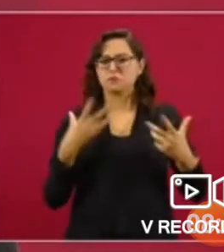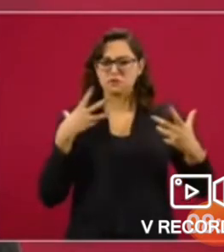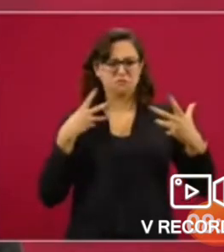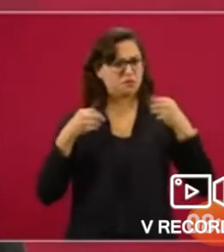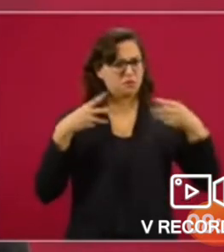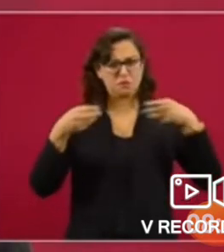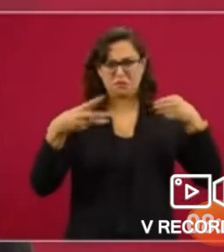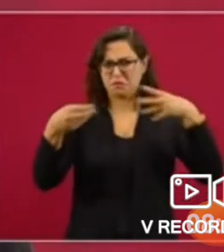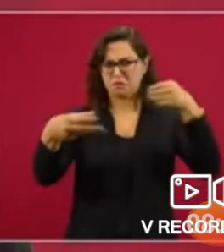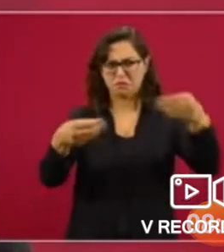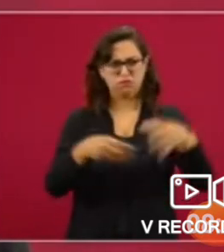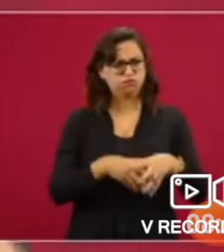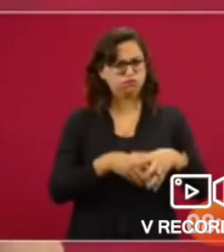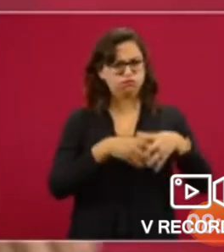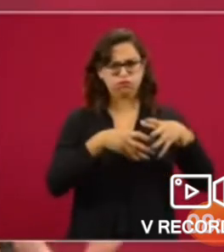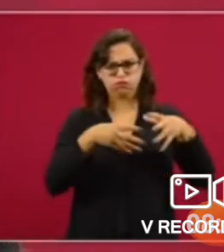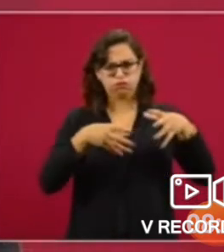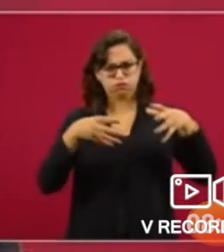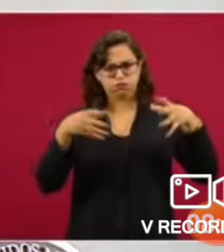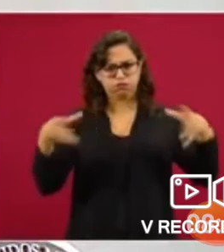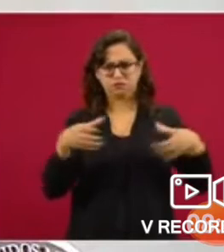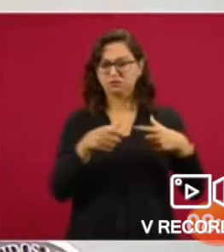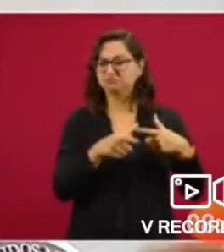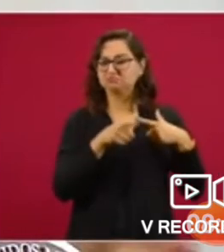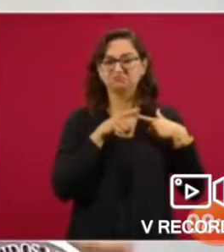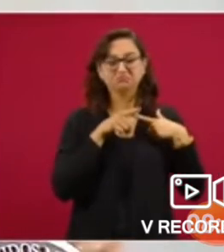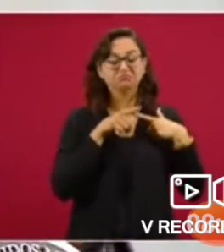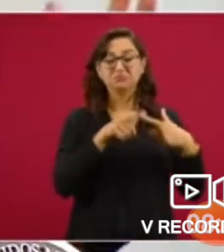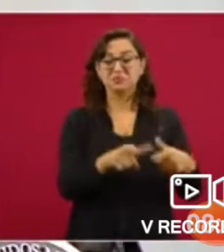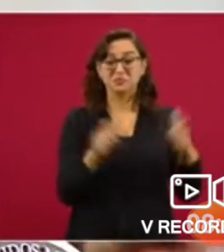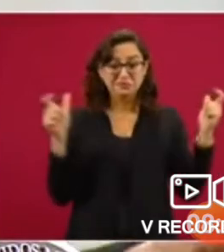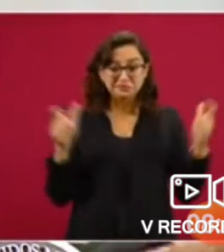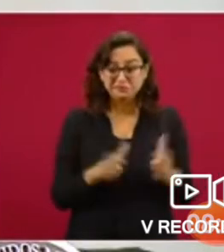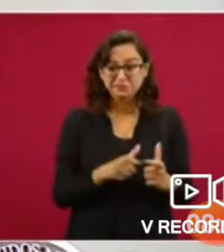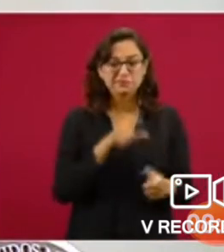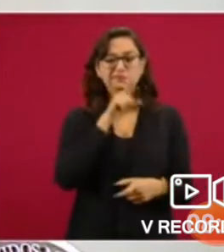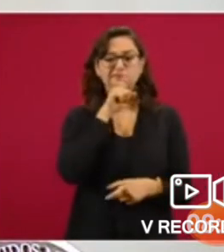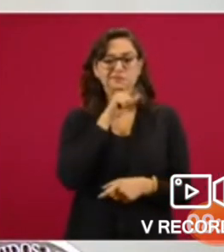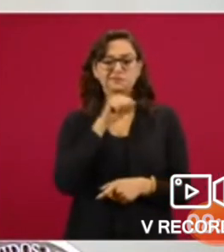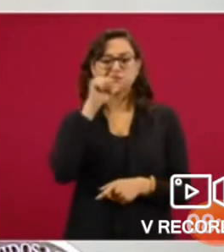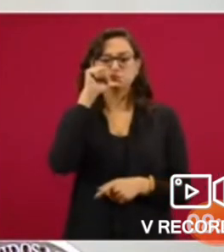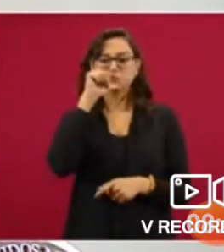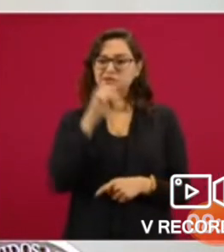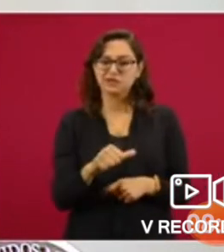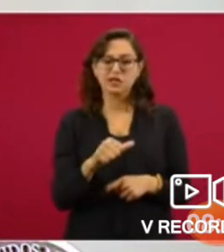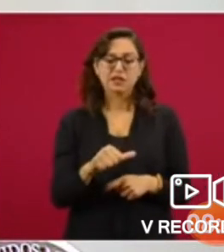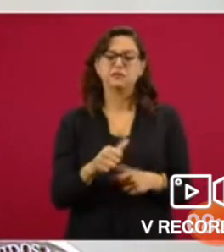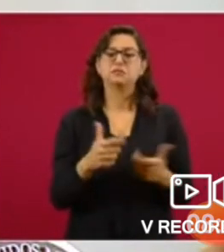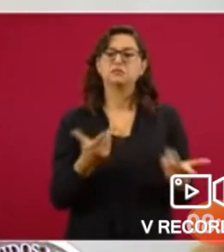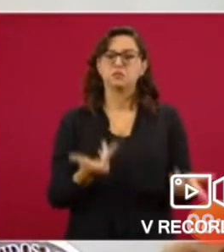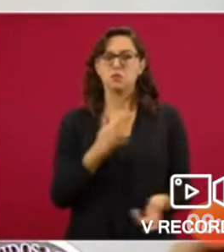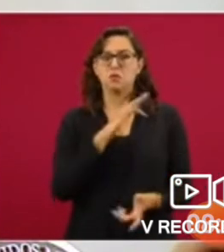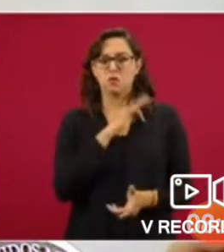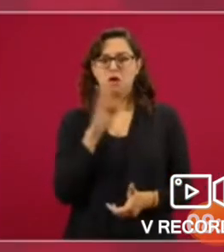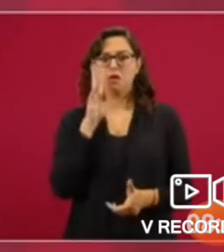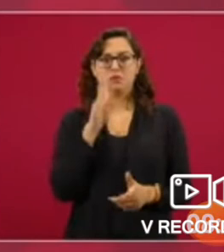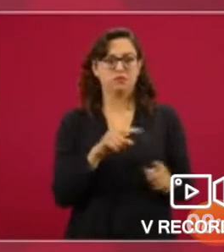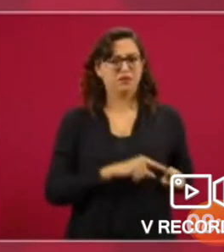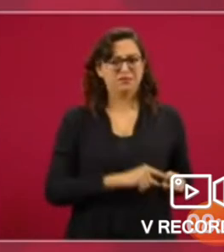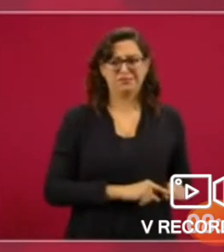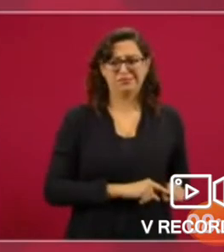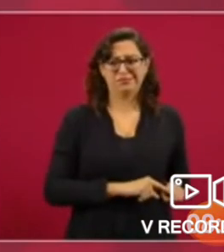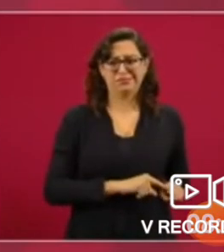todavía y que se mantienen activas las epidemias, en algunos casos con curvas epidémicas que reflejan una